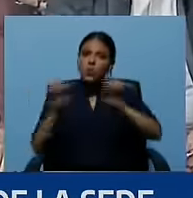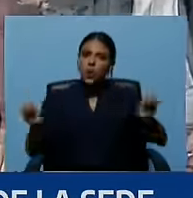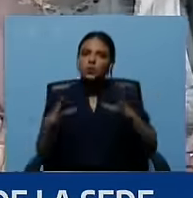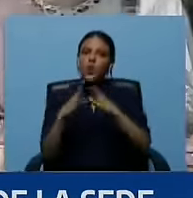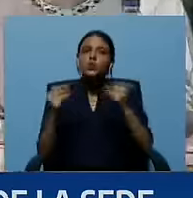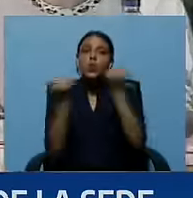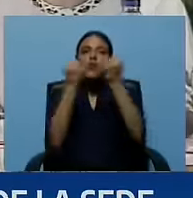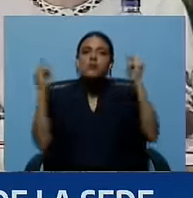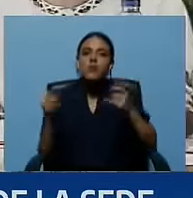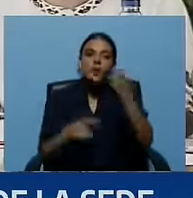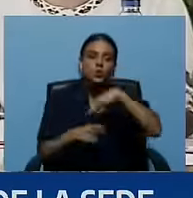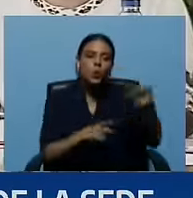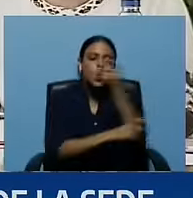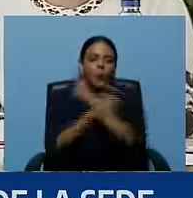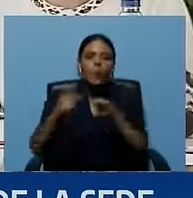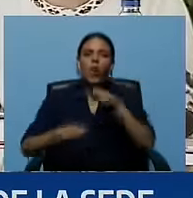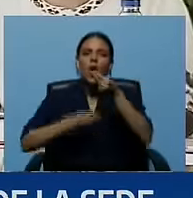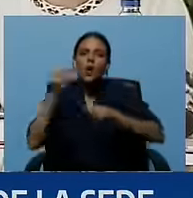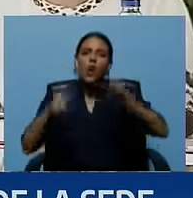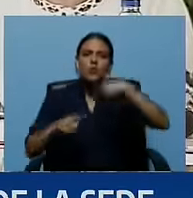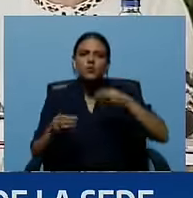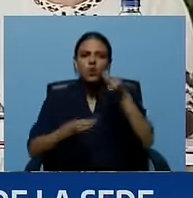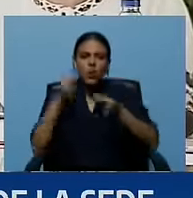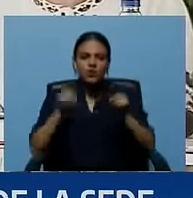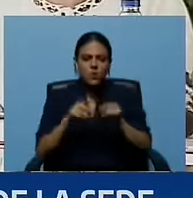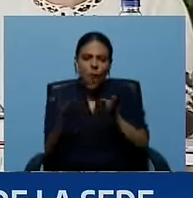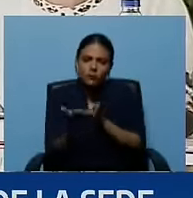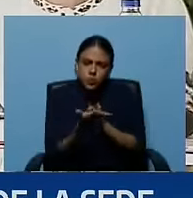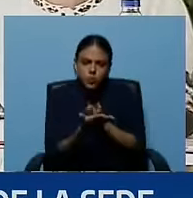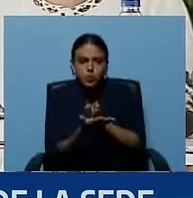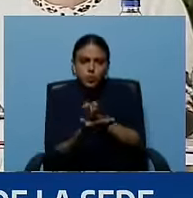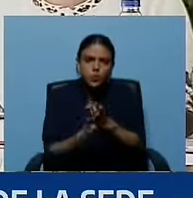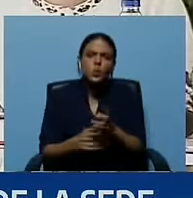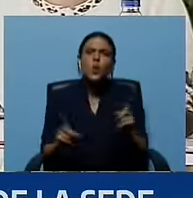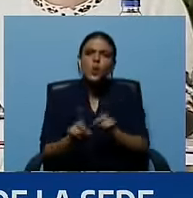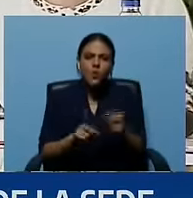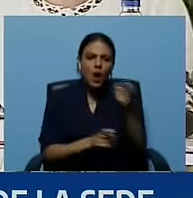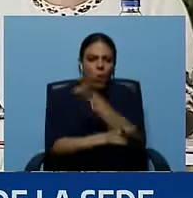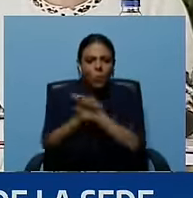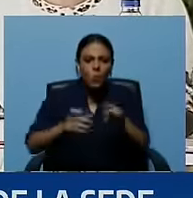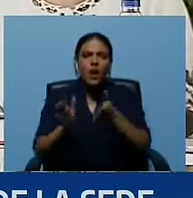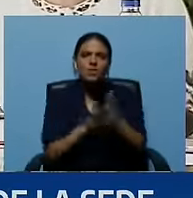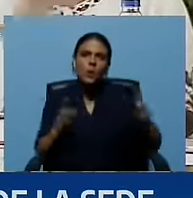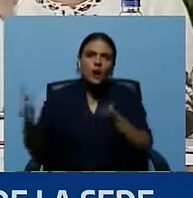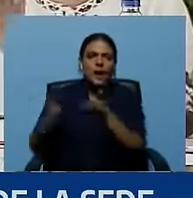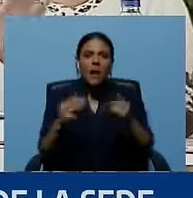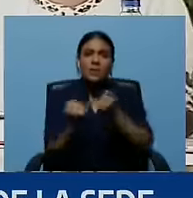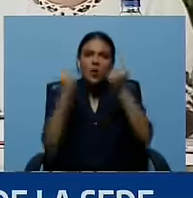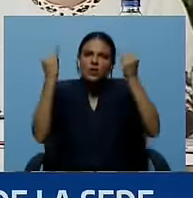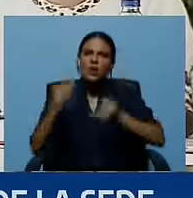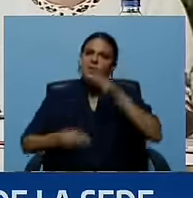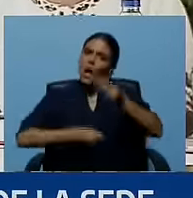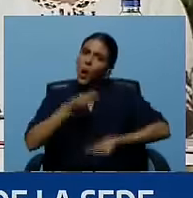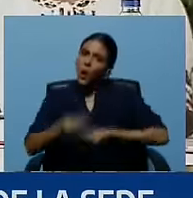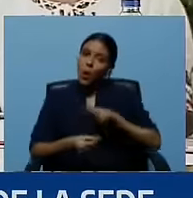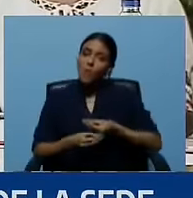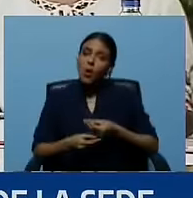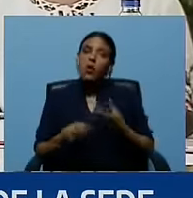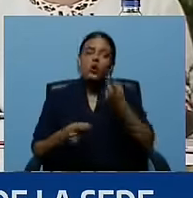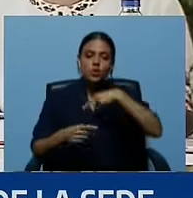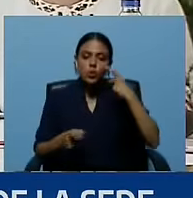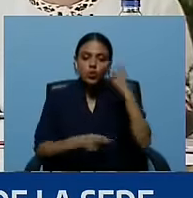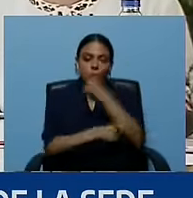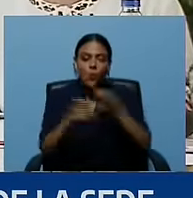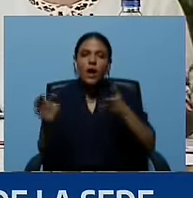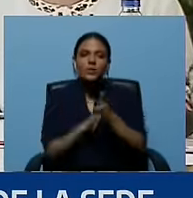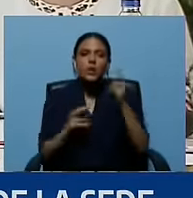¿Y cómo vamos a transitar de manera exitosa el camino de la independencia? A través del conocimiento,